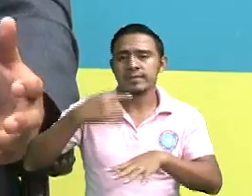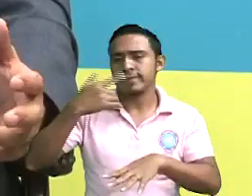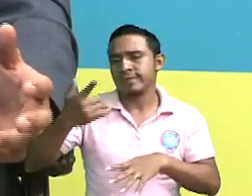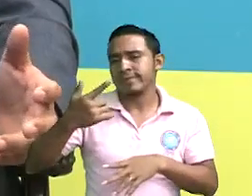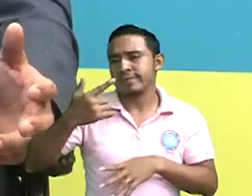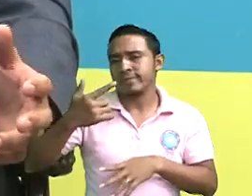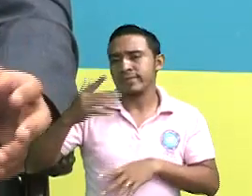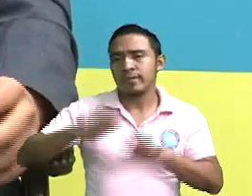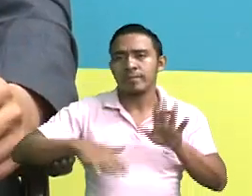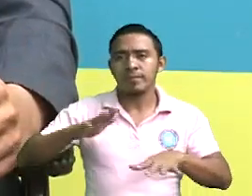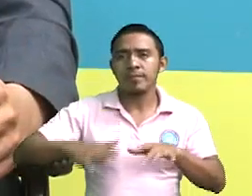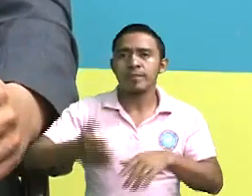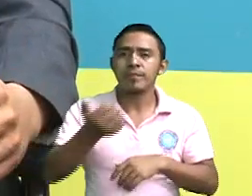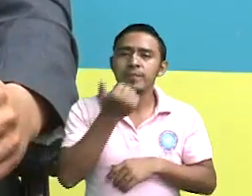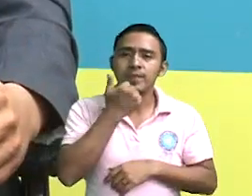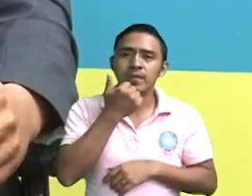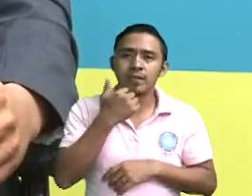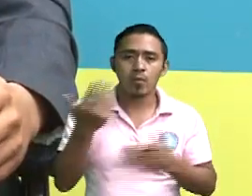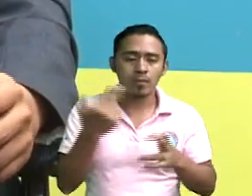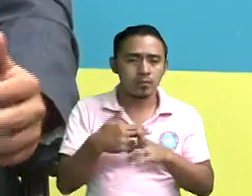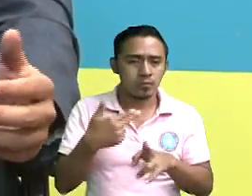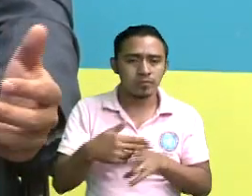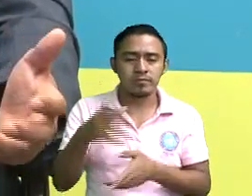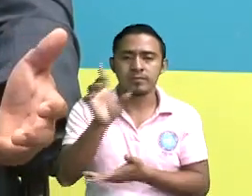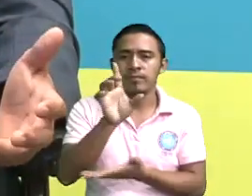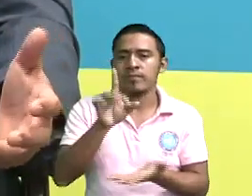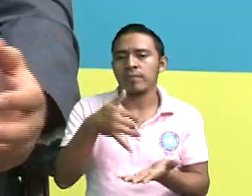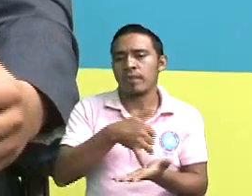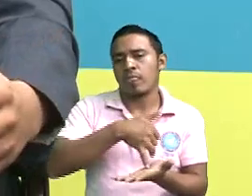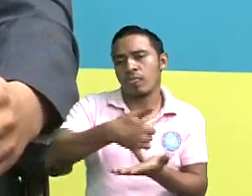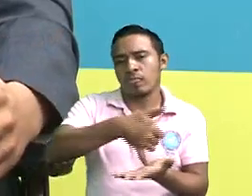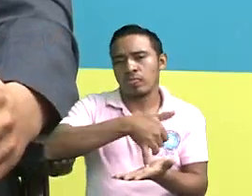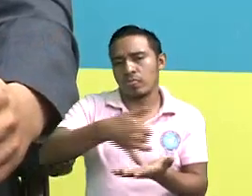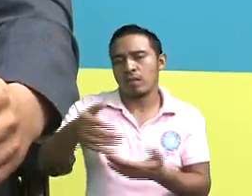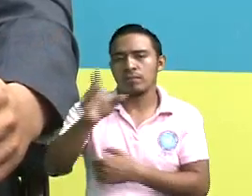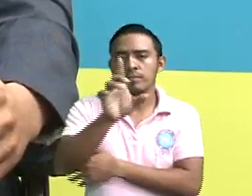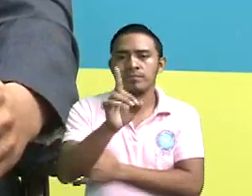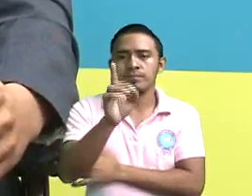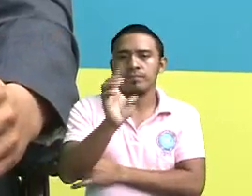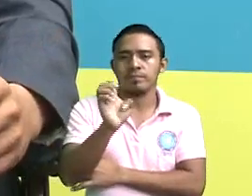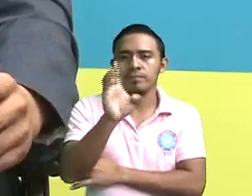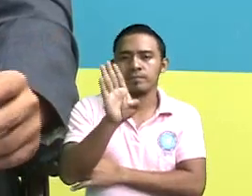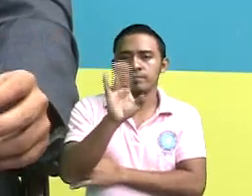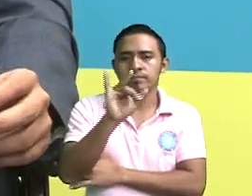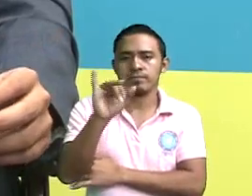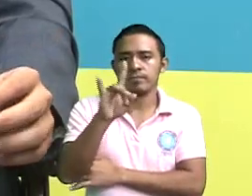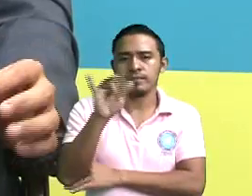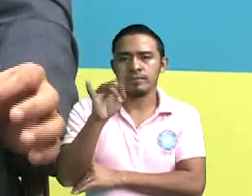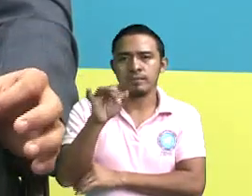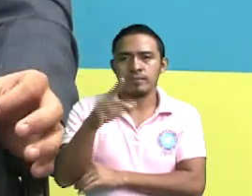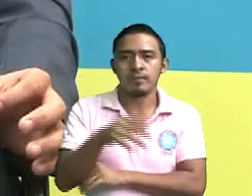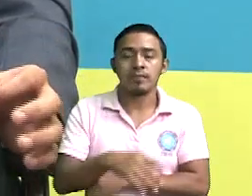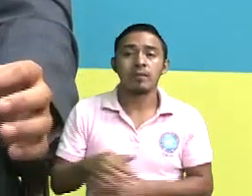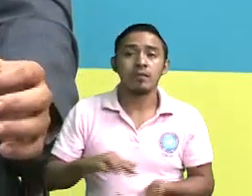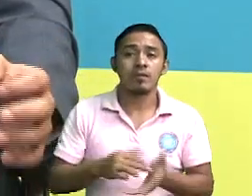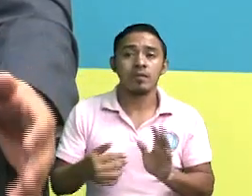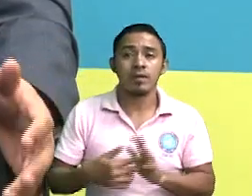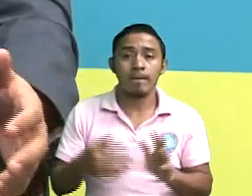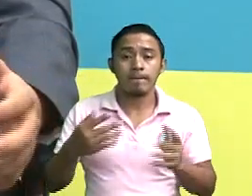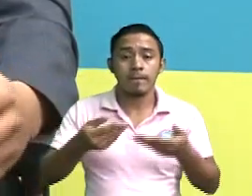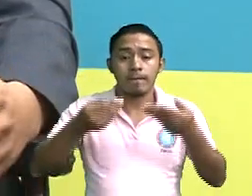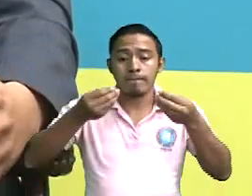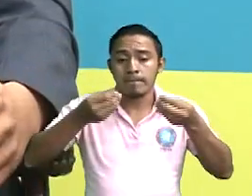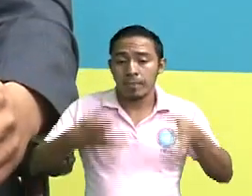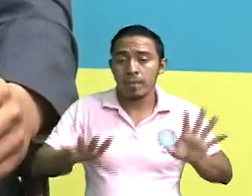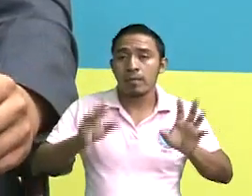definimos equivocadamente debilidad. Nosotros generalmente cuando nos referimos a debilidad es pérdida de